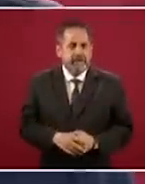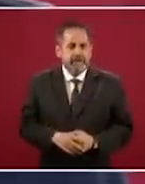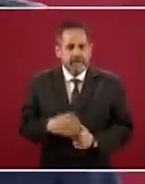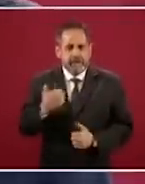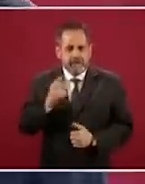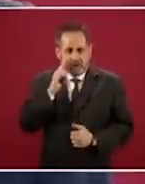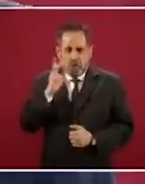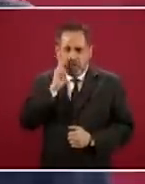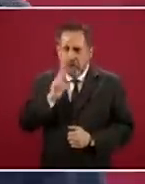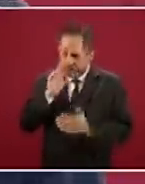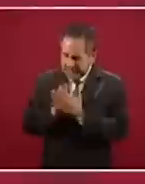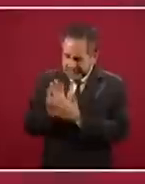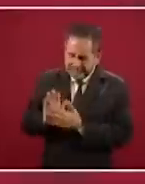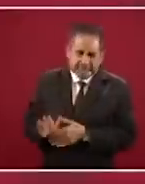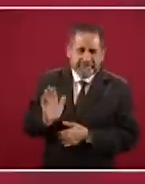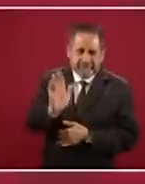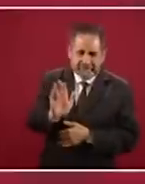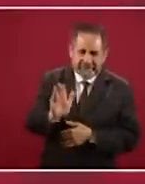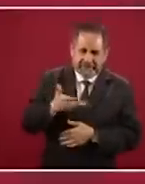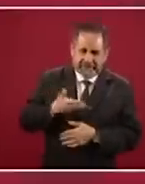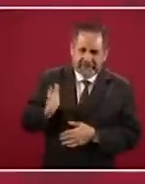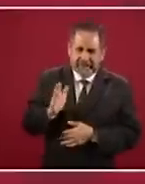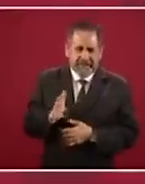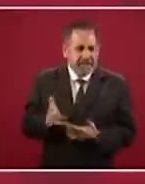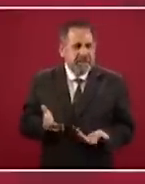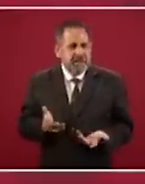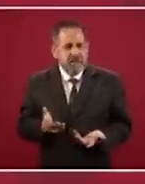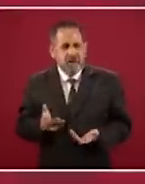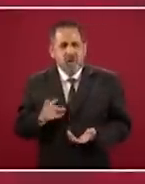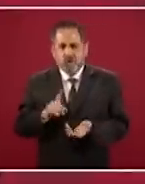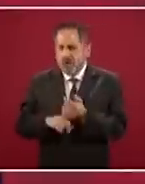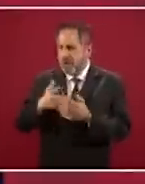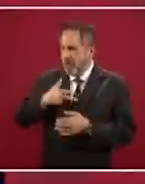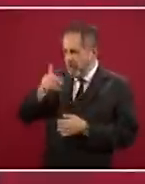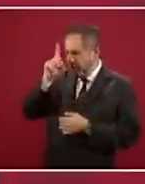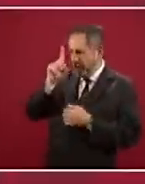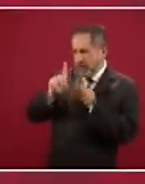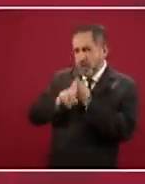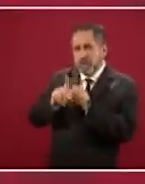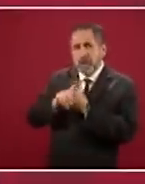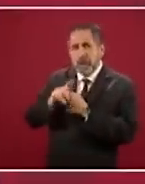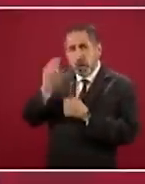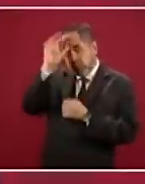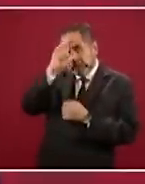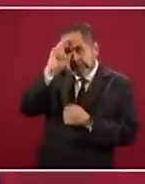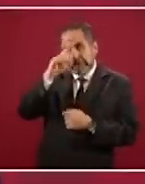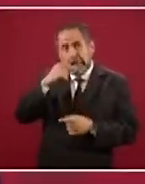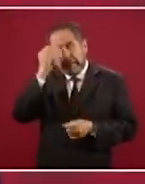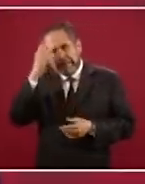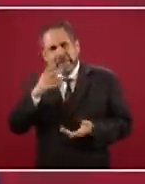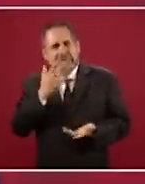y lo puedo probar, ¿qué problema de conciencia puedo tener?